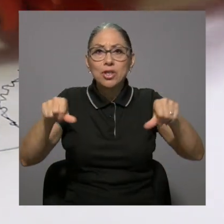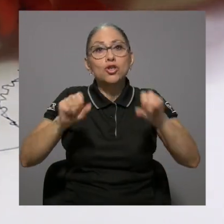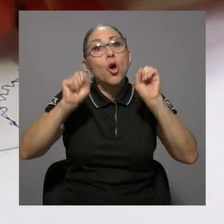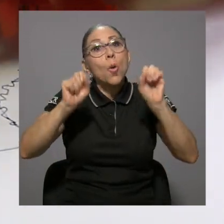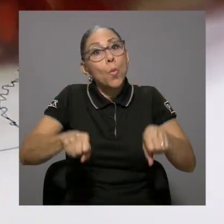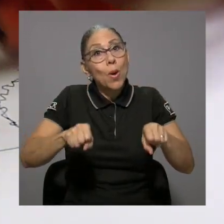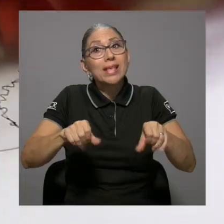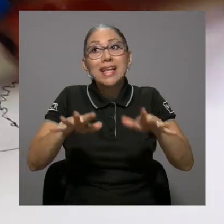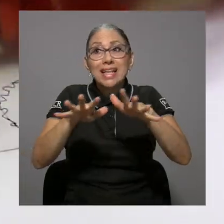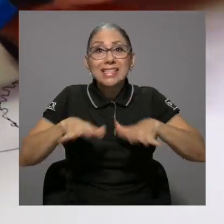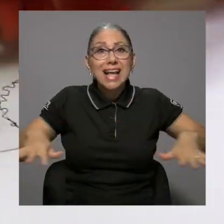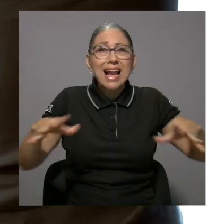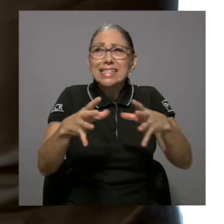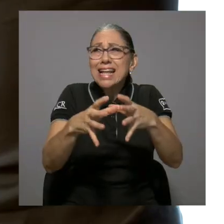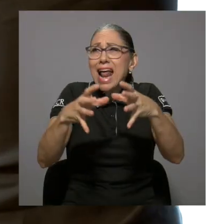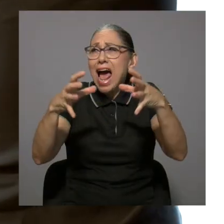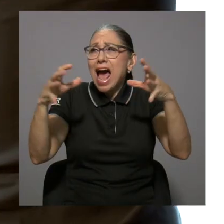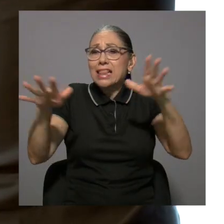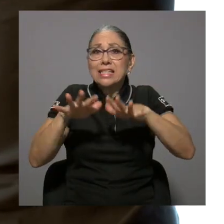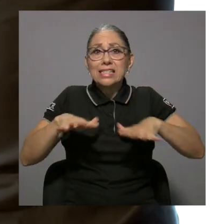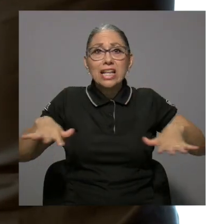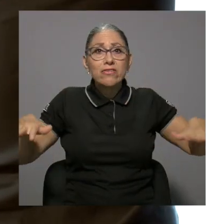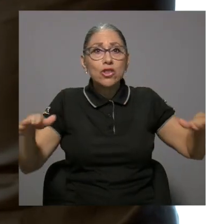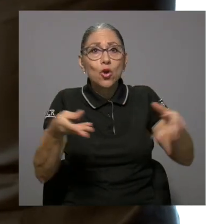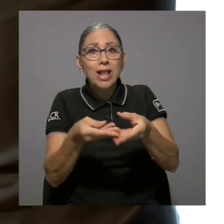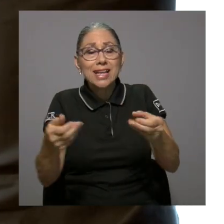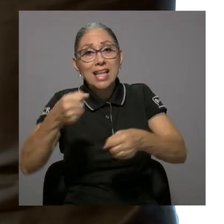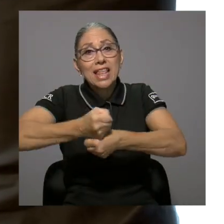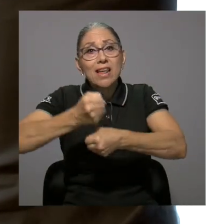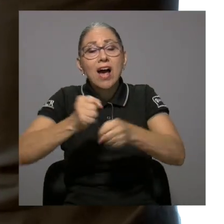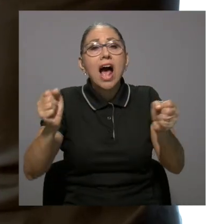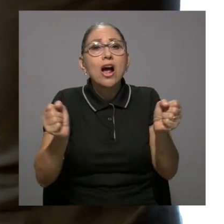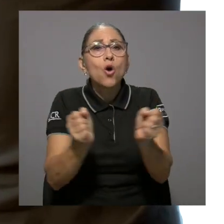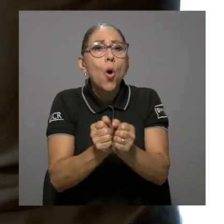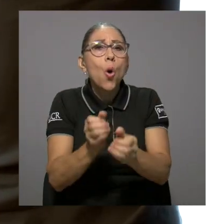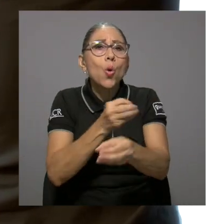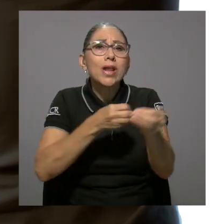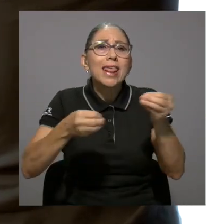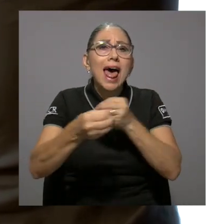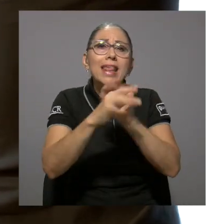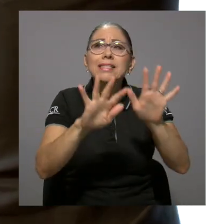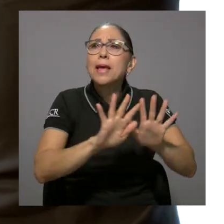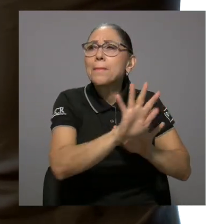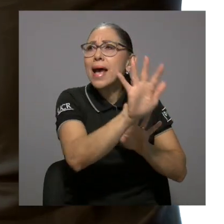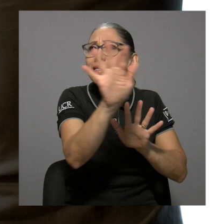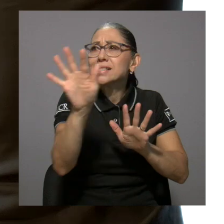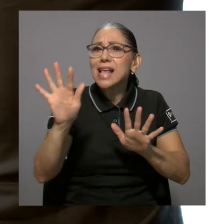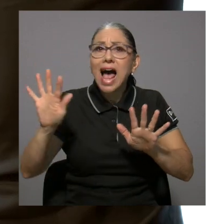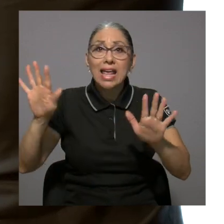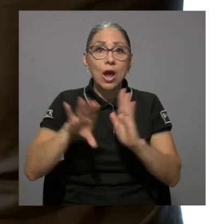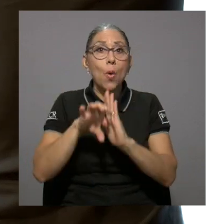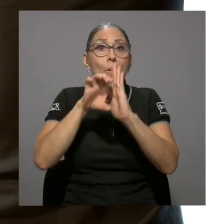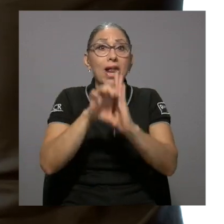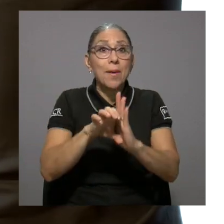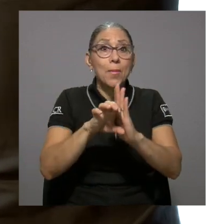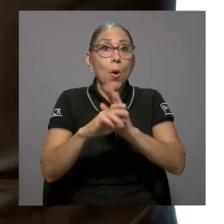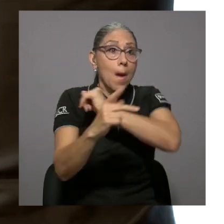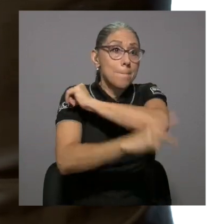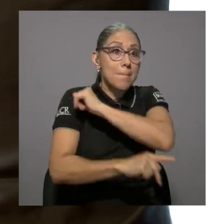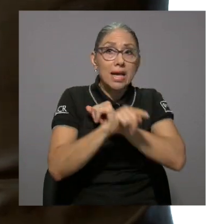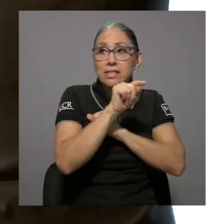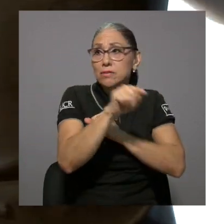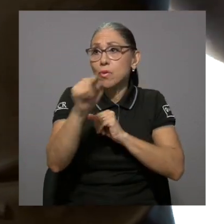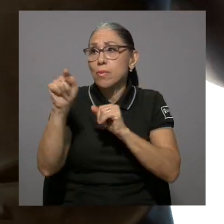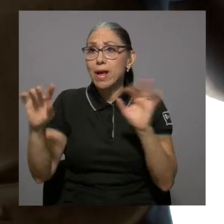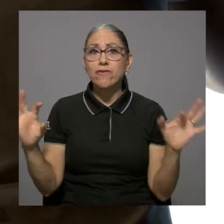escalas territoriales, donde trabaja, por ejemplo, con unidades de paisaje, trabaja las relaciones del paisaje entre países,